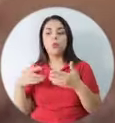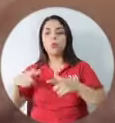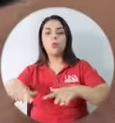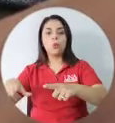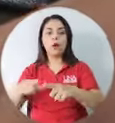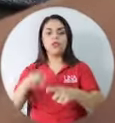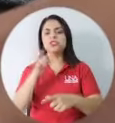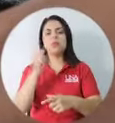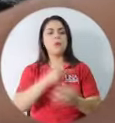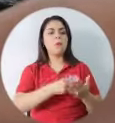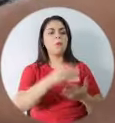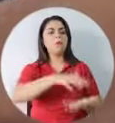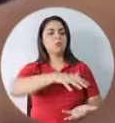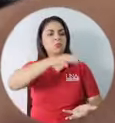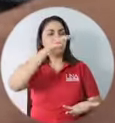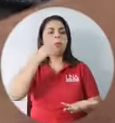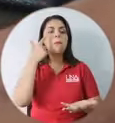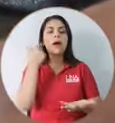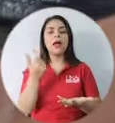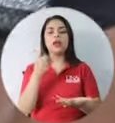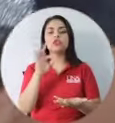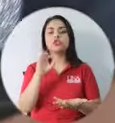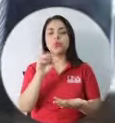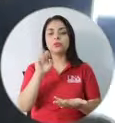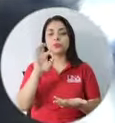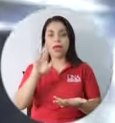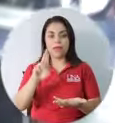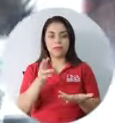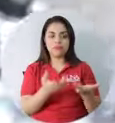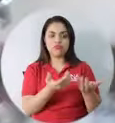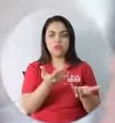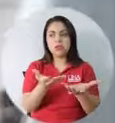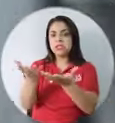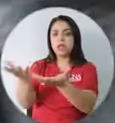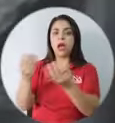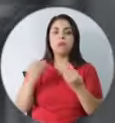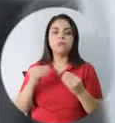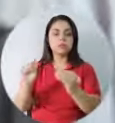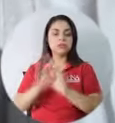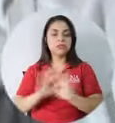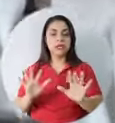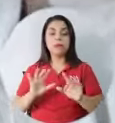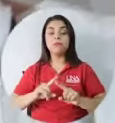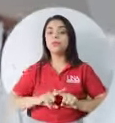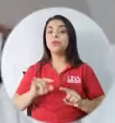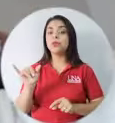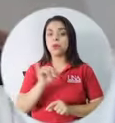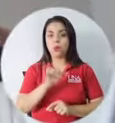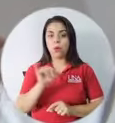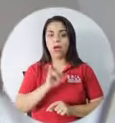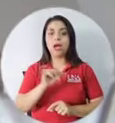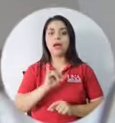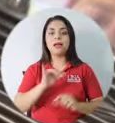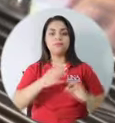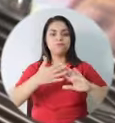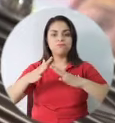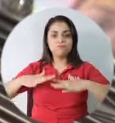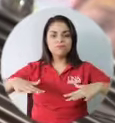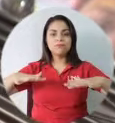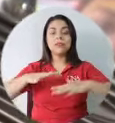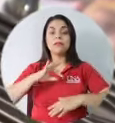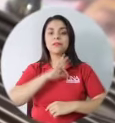simplemente compraban café en volumen para tostar, para cumplir con la demanda de los consumidores. E igualmente los industriales del beneficiado,